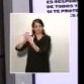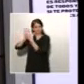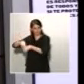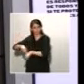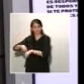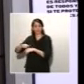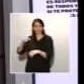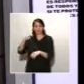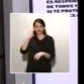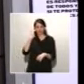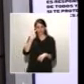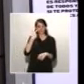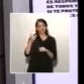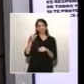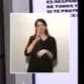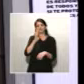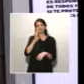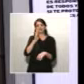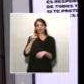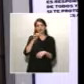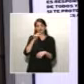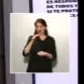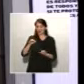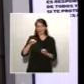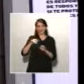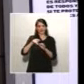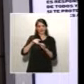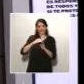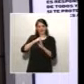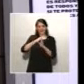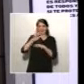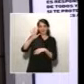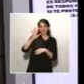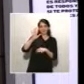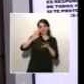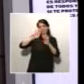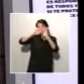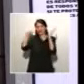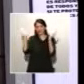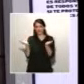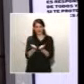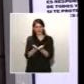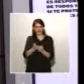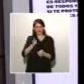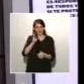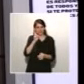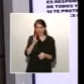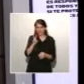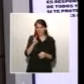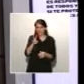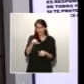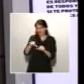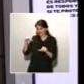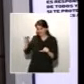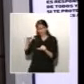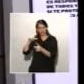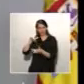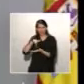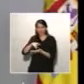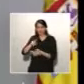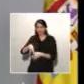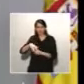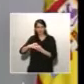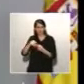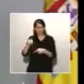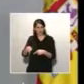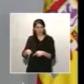mundial es de una agresividad, yo creo que, no conocida hasta la fecha. Por tanto, lo que